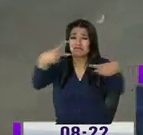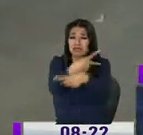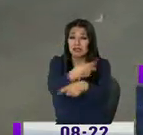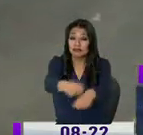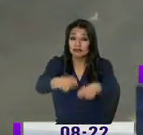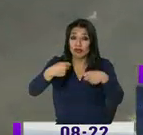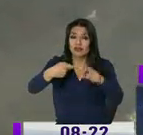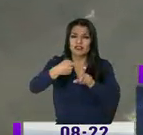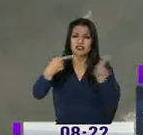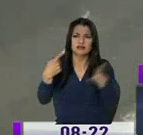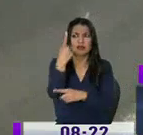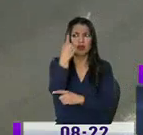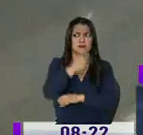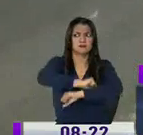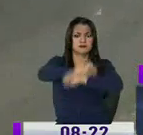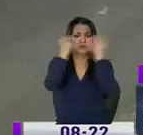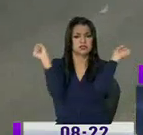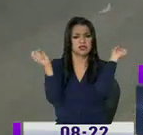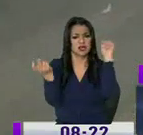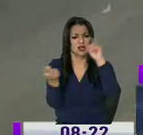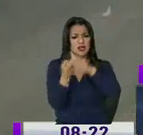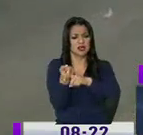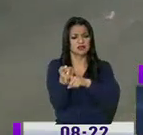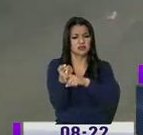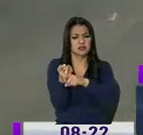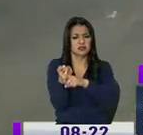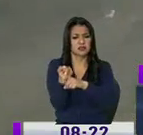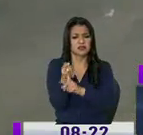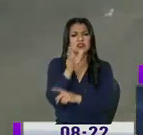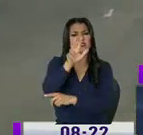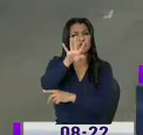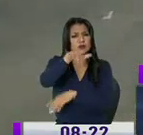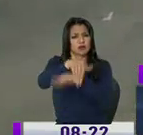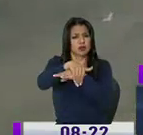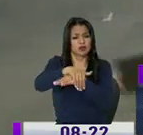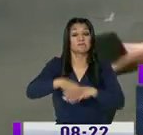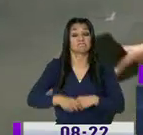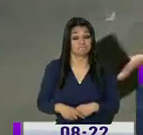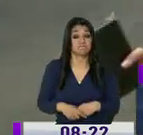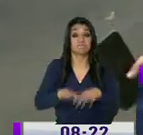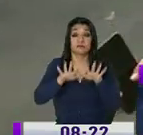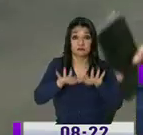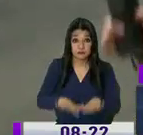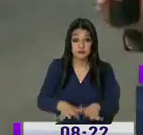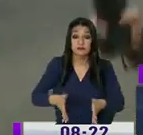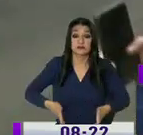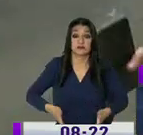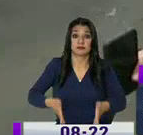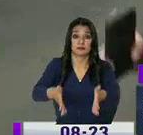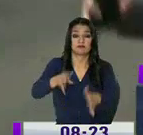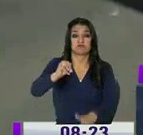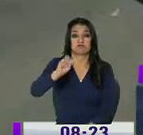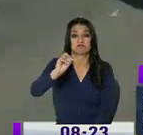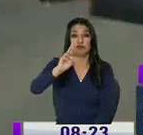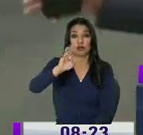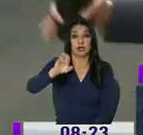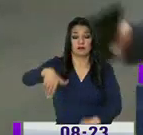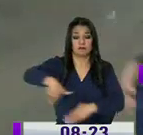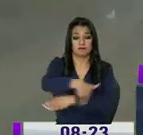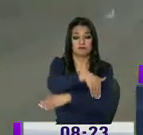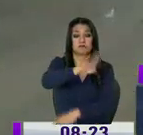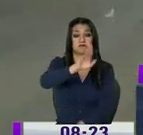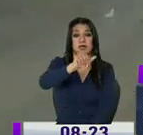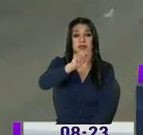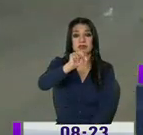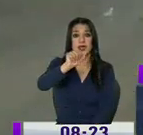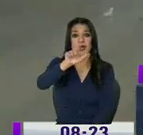desde las 11 de la mañana hasta aproximadamente las 3, 4 de la tarde, aquí en estas calles, la García Moreno, la Benalcázar,